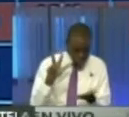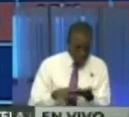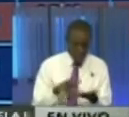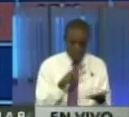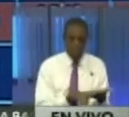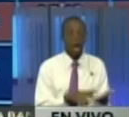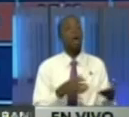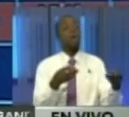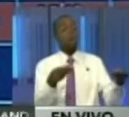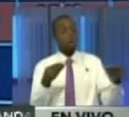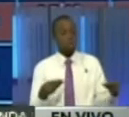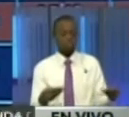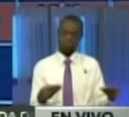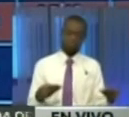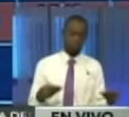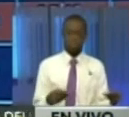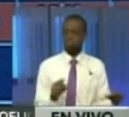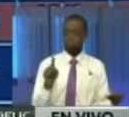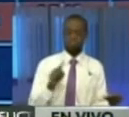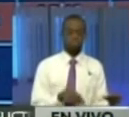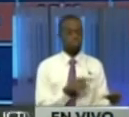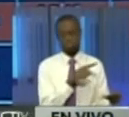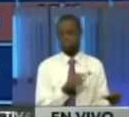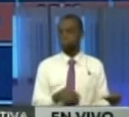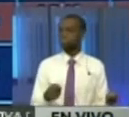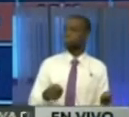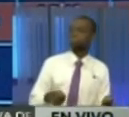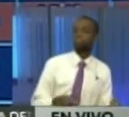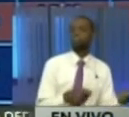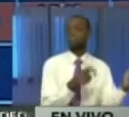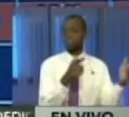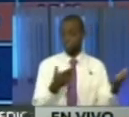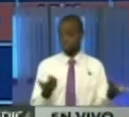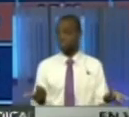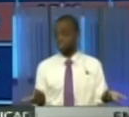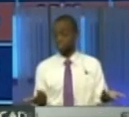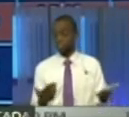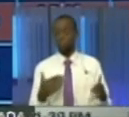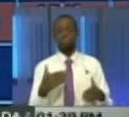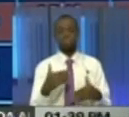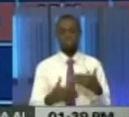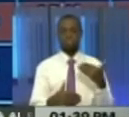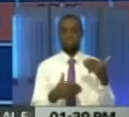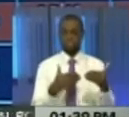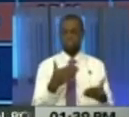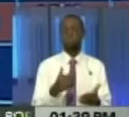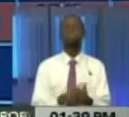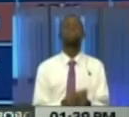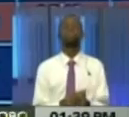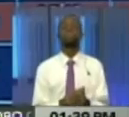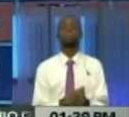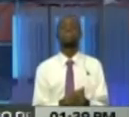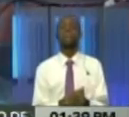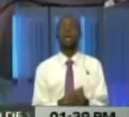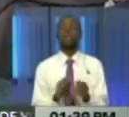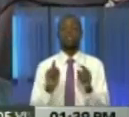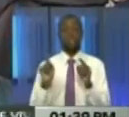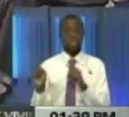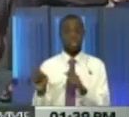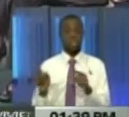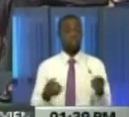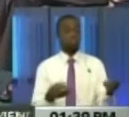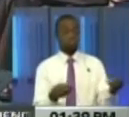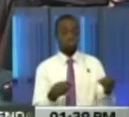o improcedencia de la recepción de las manifestaciones y de la convocatoria, en donde,